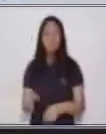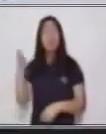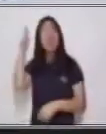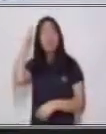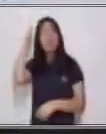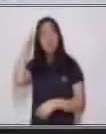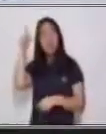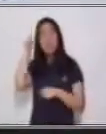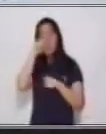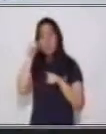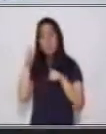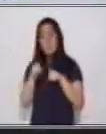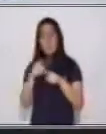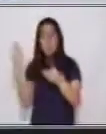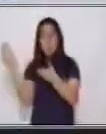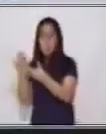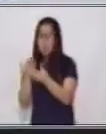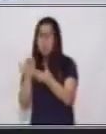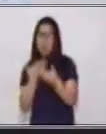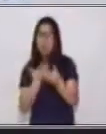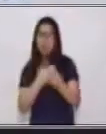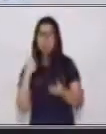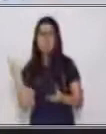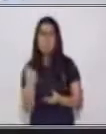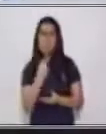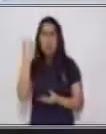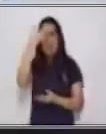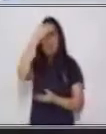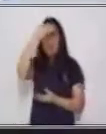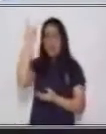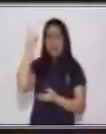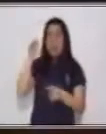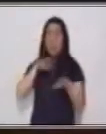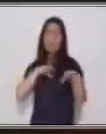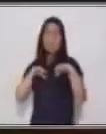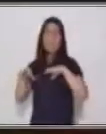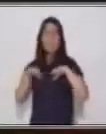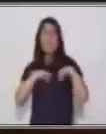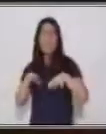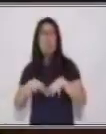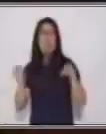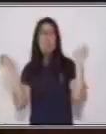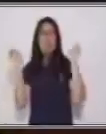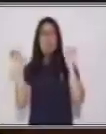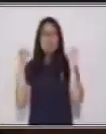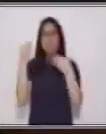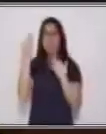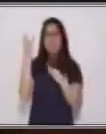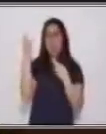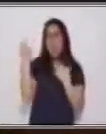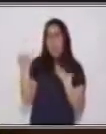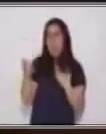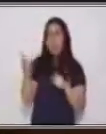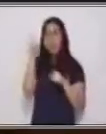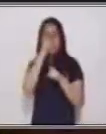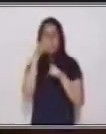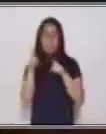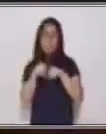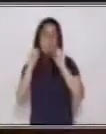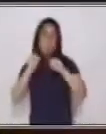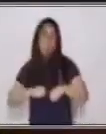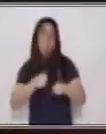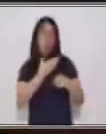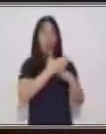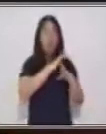Casa. Comparte estos interesantes conocimientos con un adulto, con tus compañeros, con maestros,